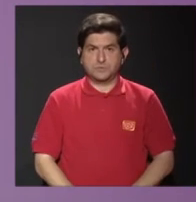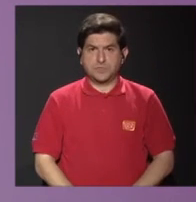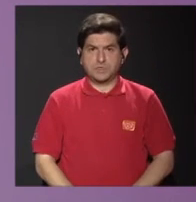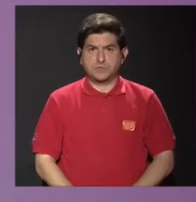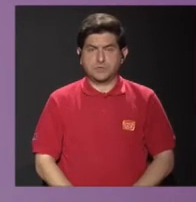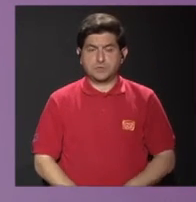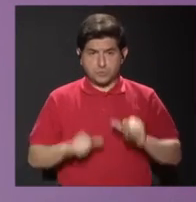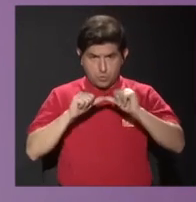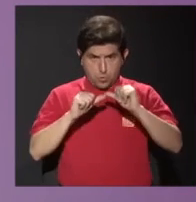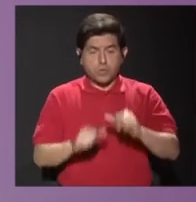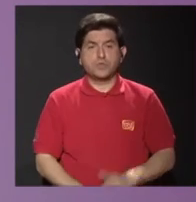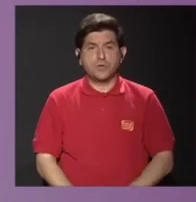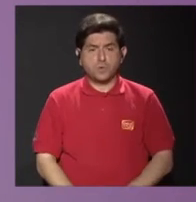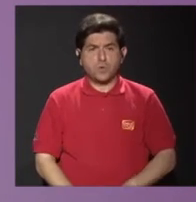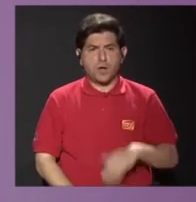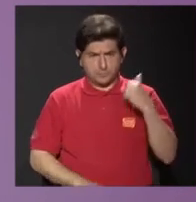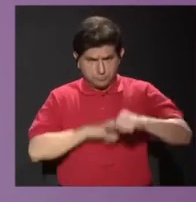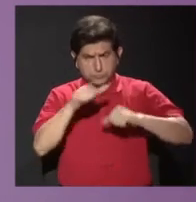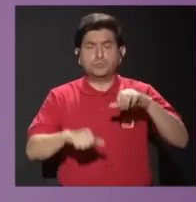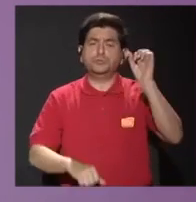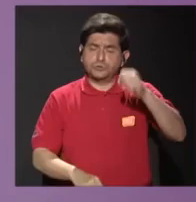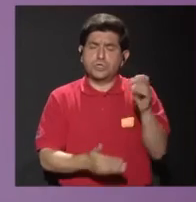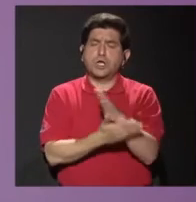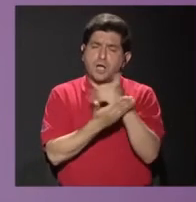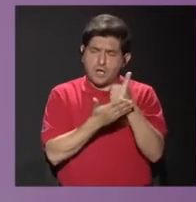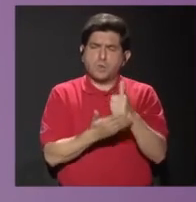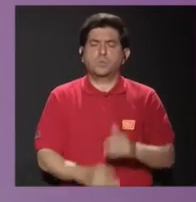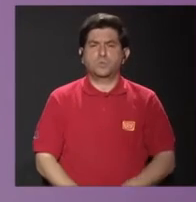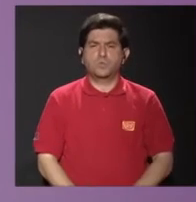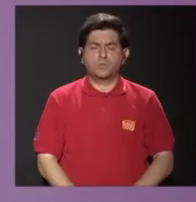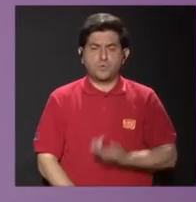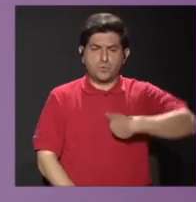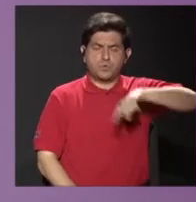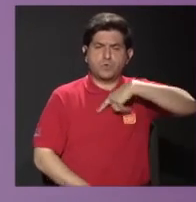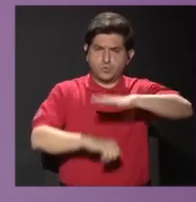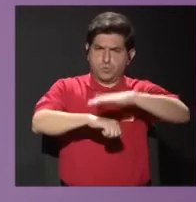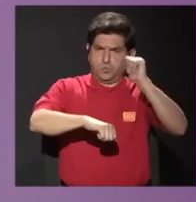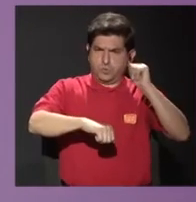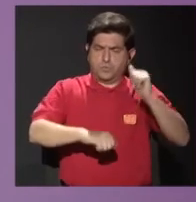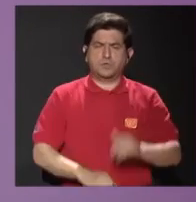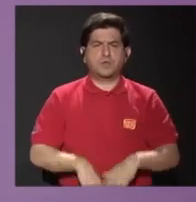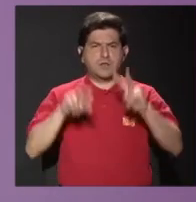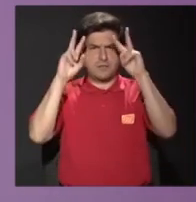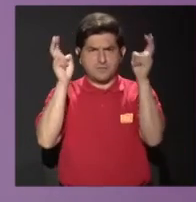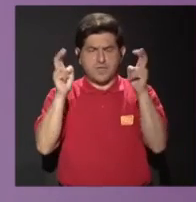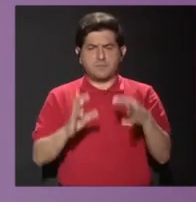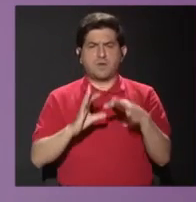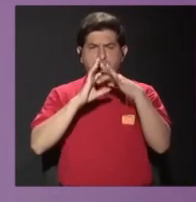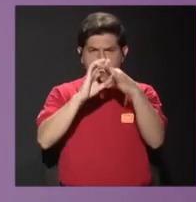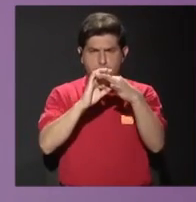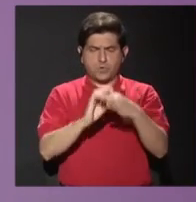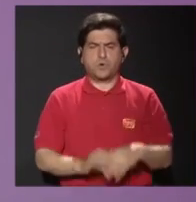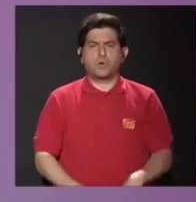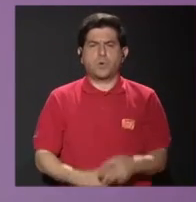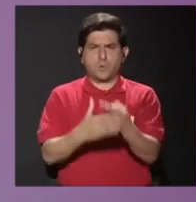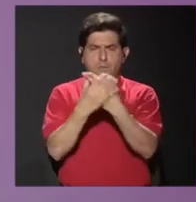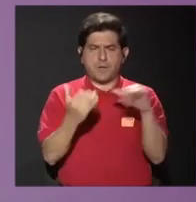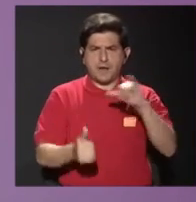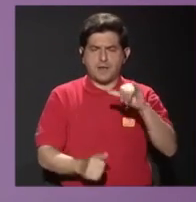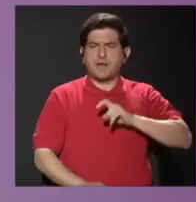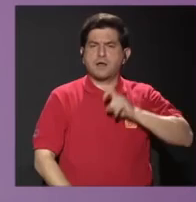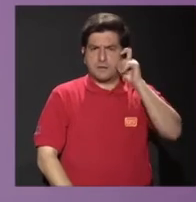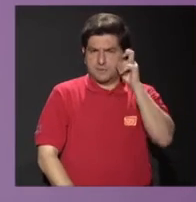vigentes hay proyectos vigentes es verdad que ahora que hemos convocado el tema de las uniones para parejas del mismo sexo